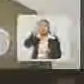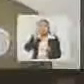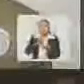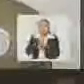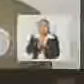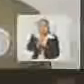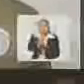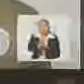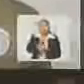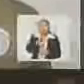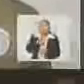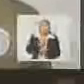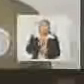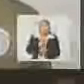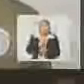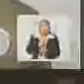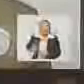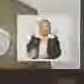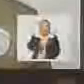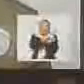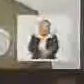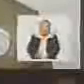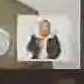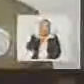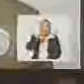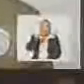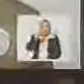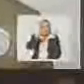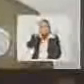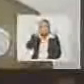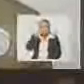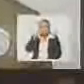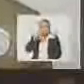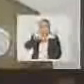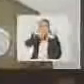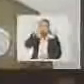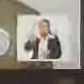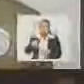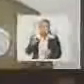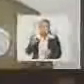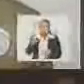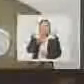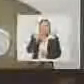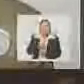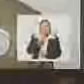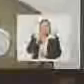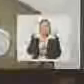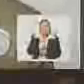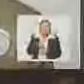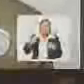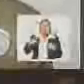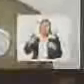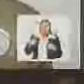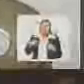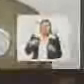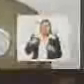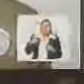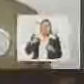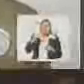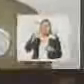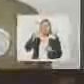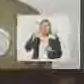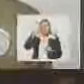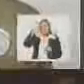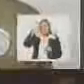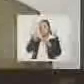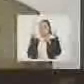en la delegación Benito Juárez. Todos los días se levantan inmuebles rompiendo las normas de la Ley de Desarrollo